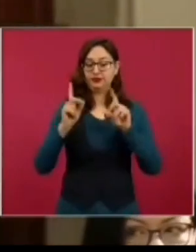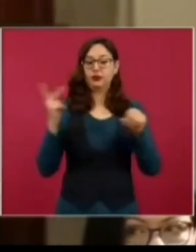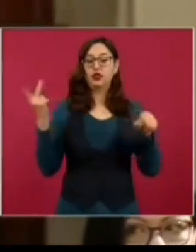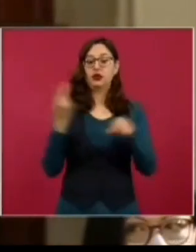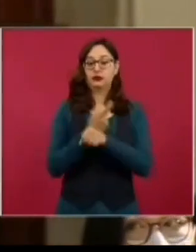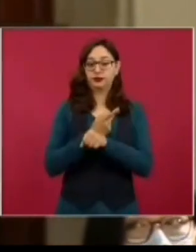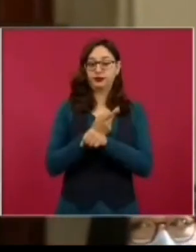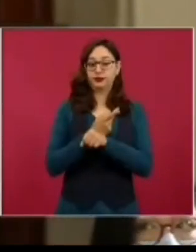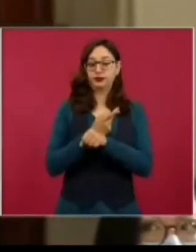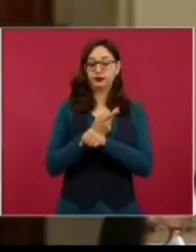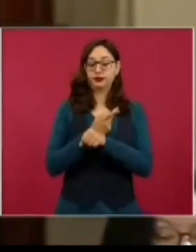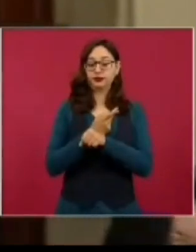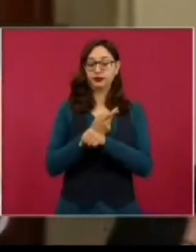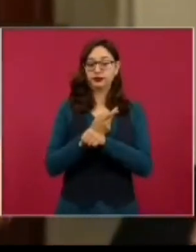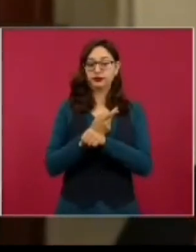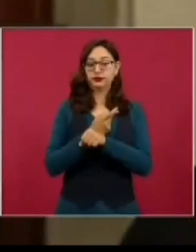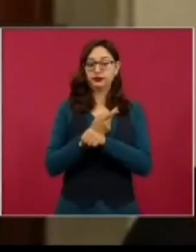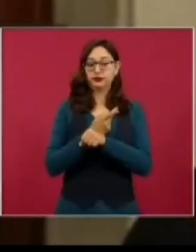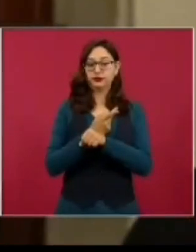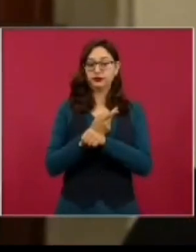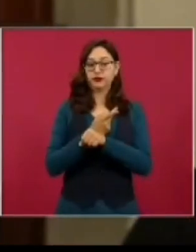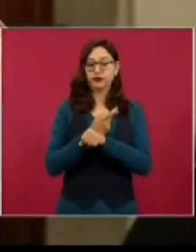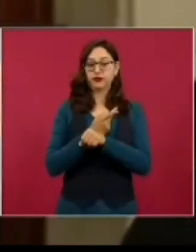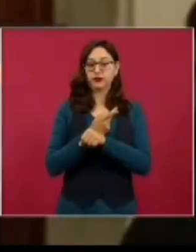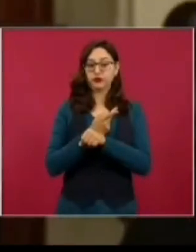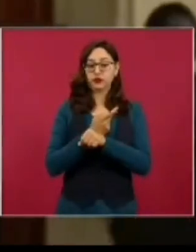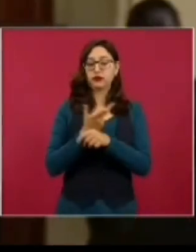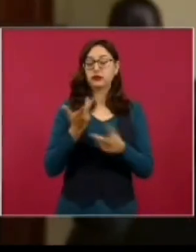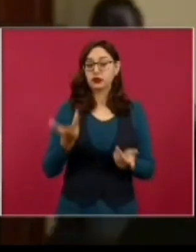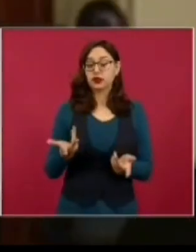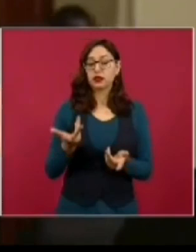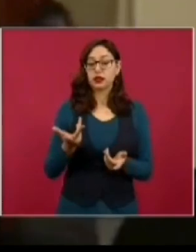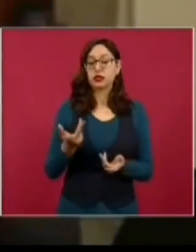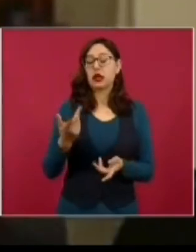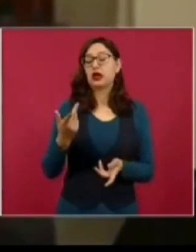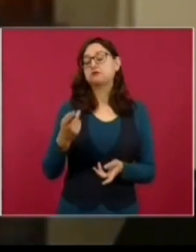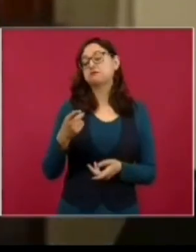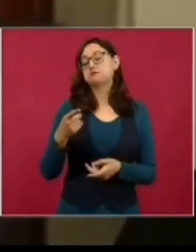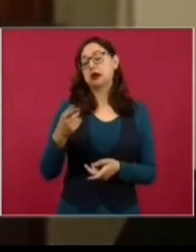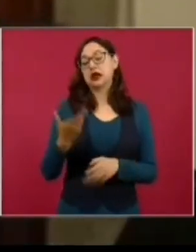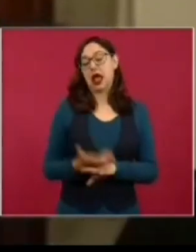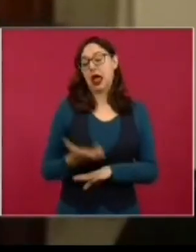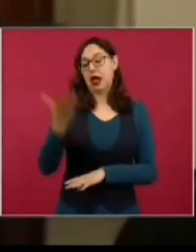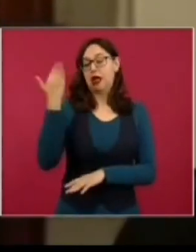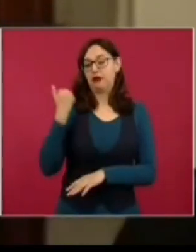accedió a dictaminar una política de precios tope para el gas LP,